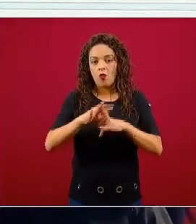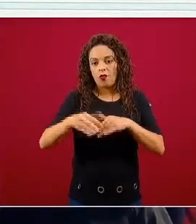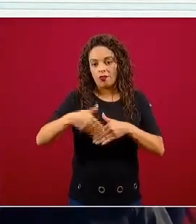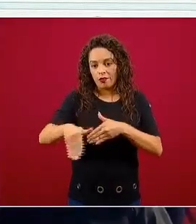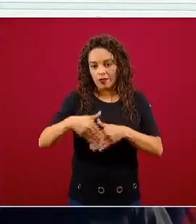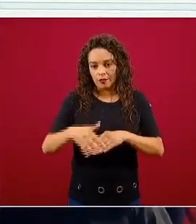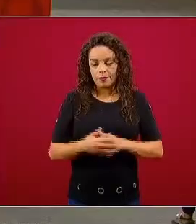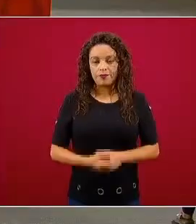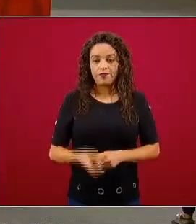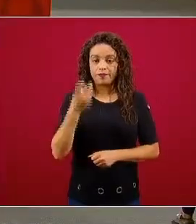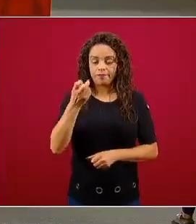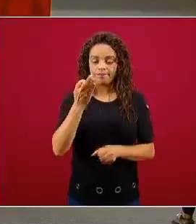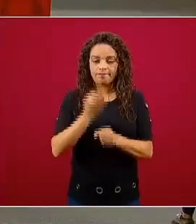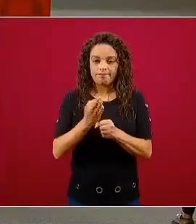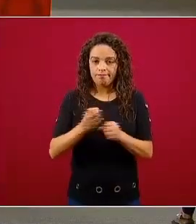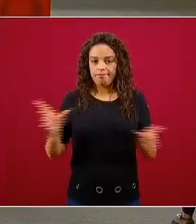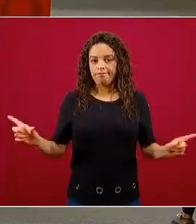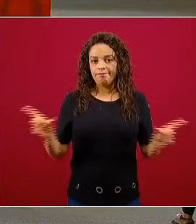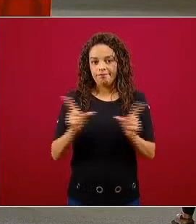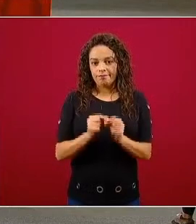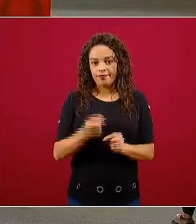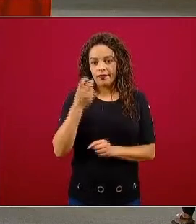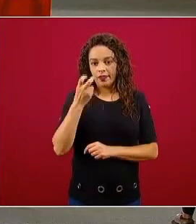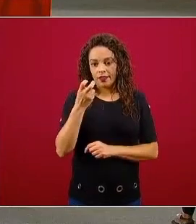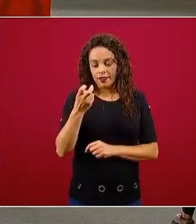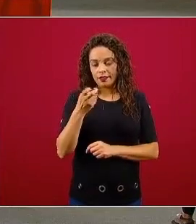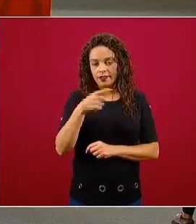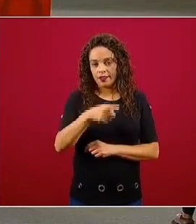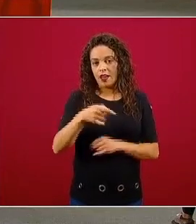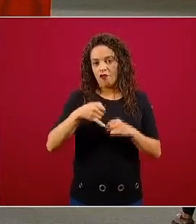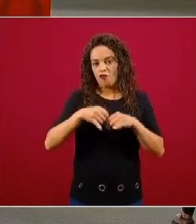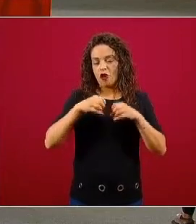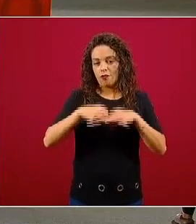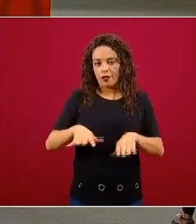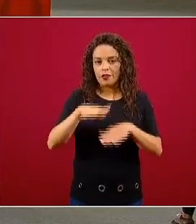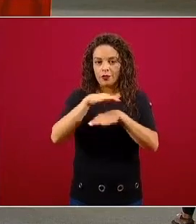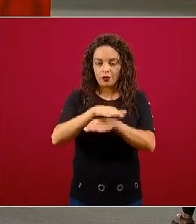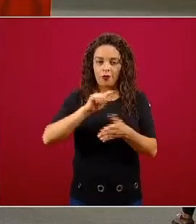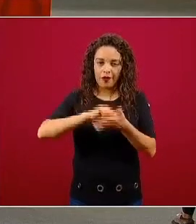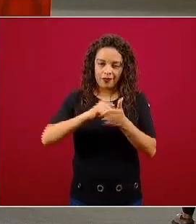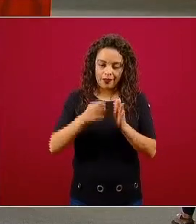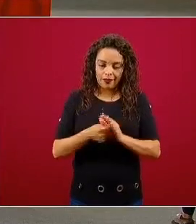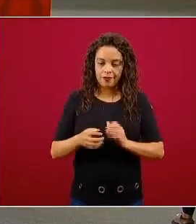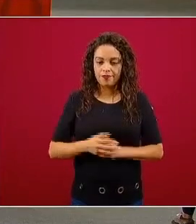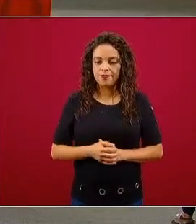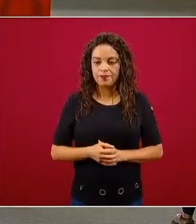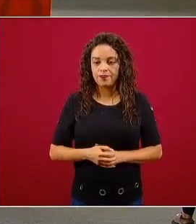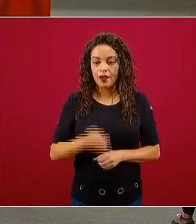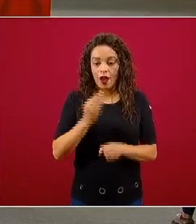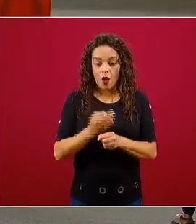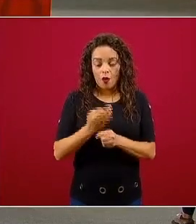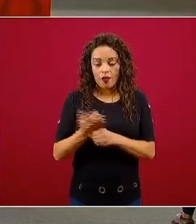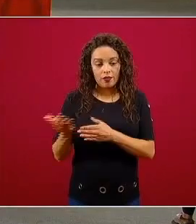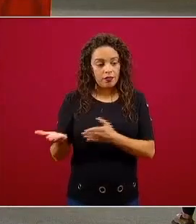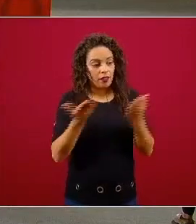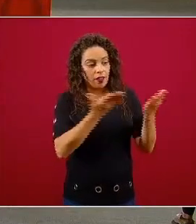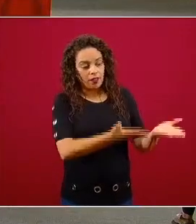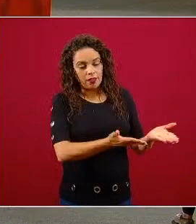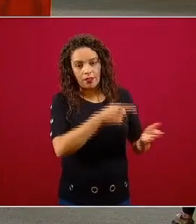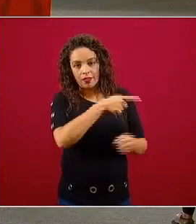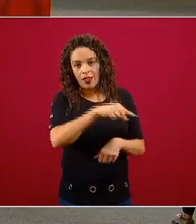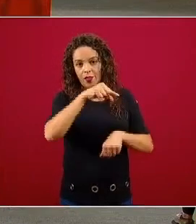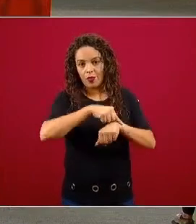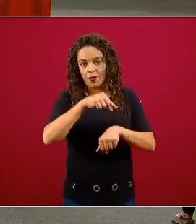sería la actualización de los dos escenarios para esta noche y ahora le damos el tiempo necesario al doctor Simón Cagua para que